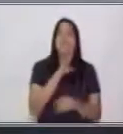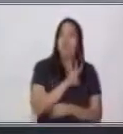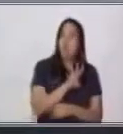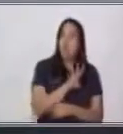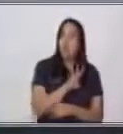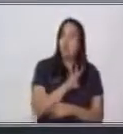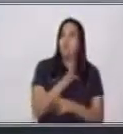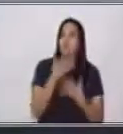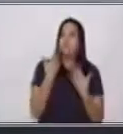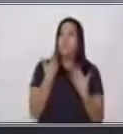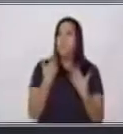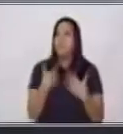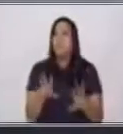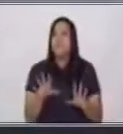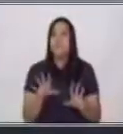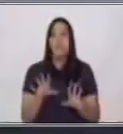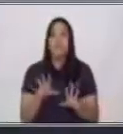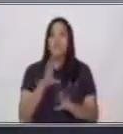igual.